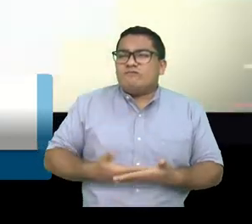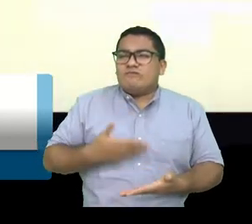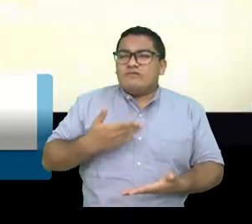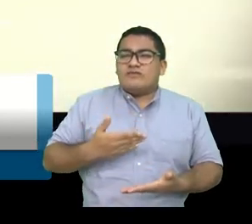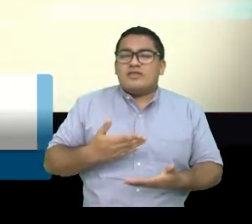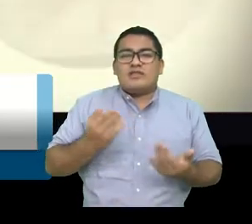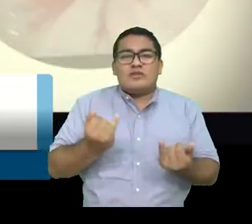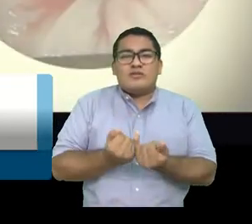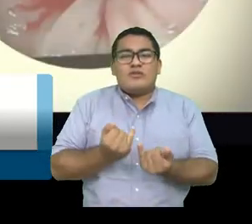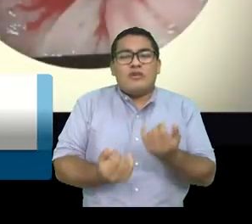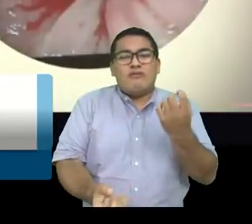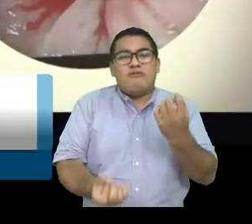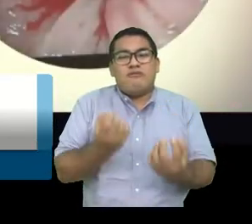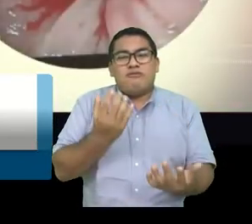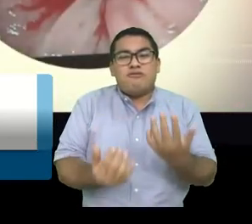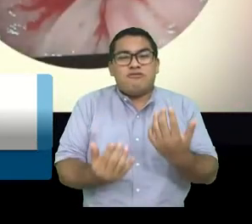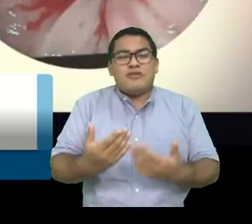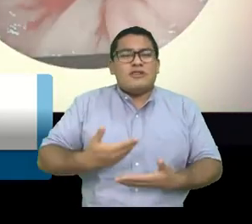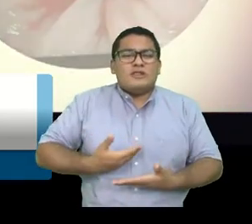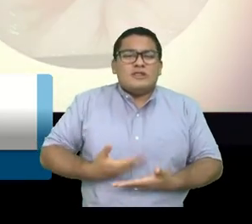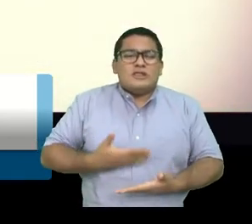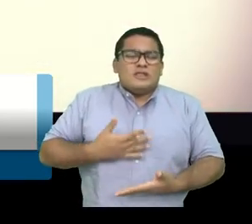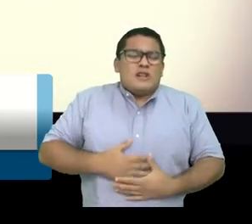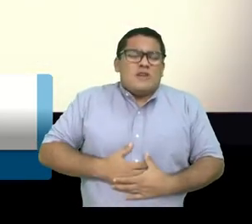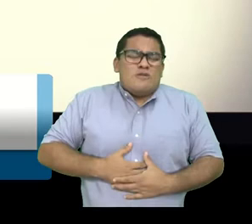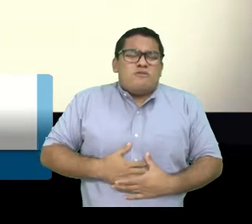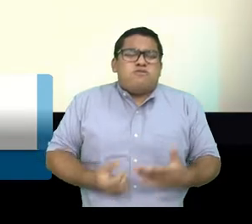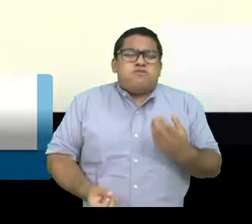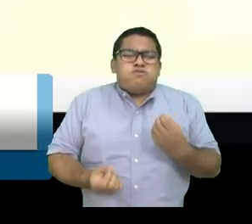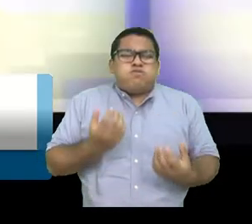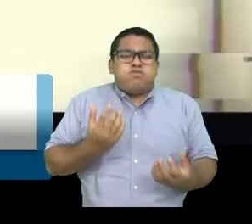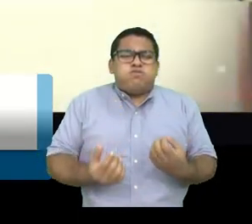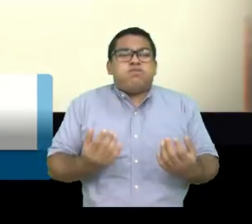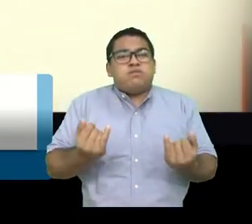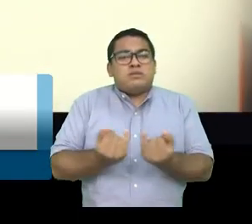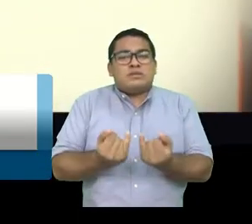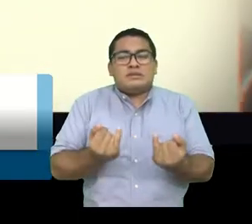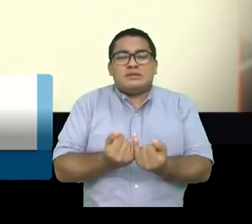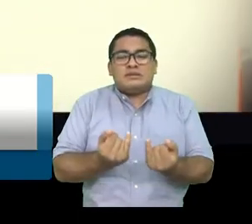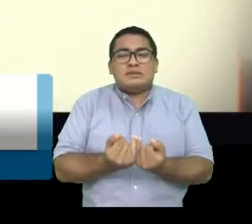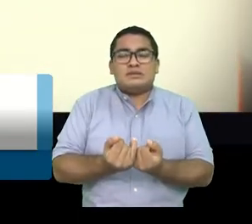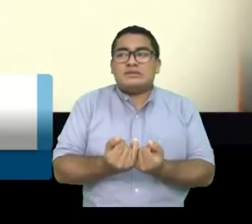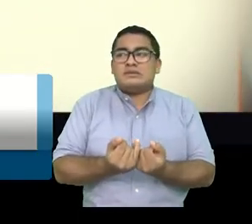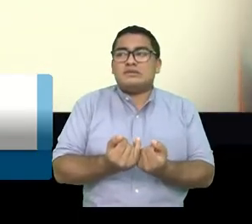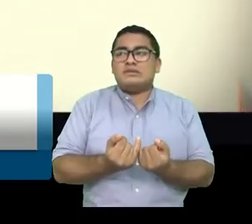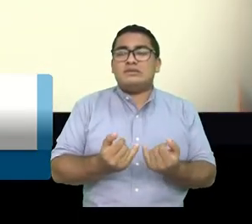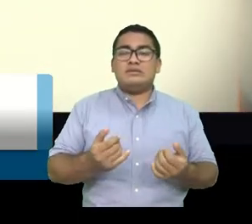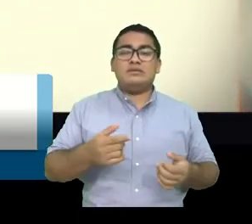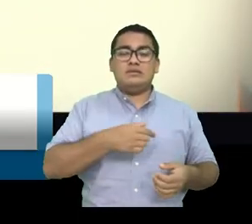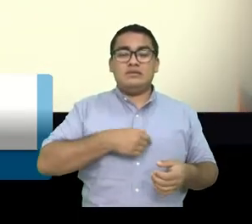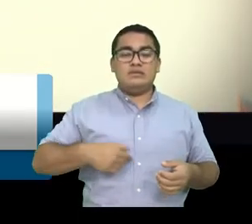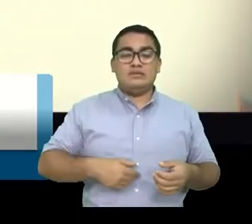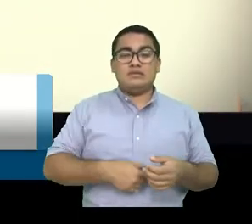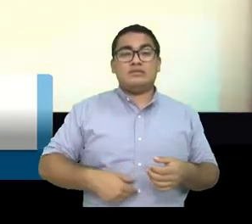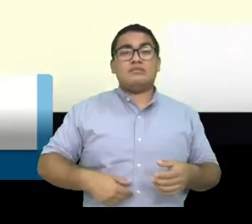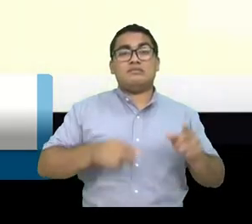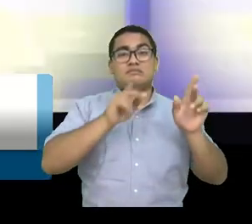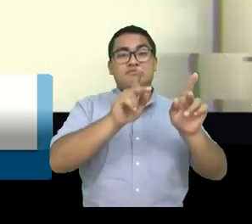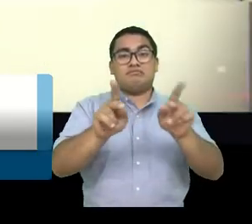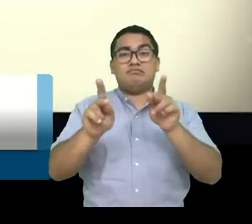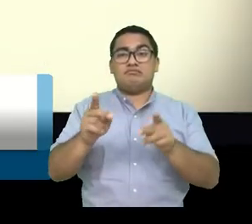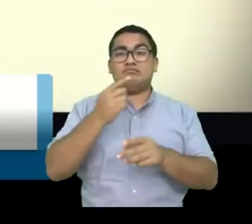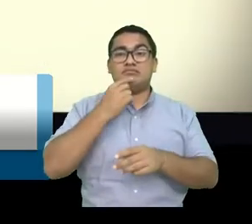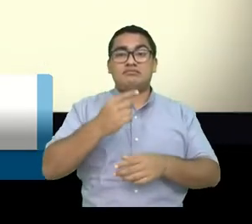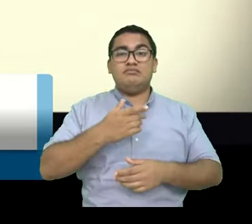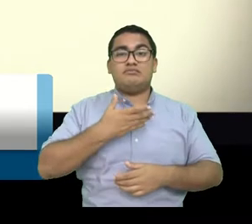de fuego. Fuego, quema, se están quemando. Se están quemando. Esa es una sensación a nivel del estómago. Incluso hay unos que dicen que